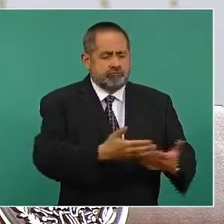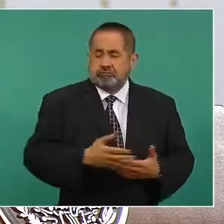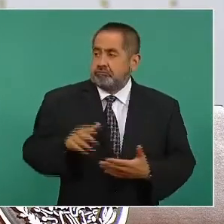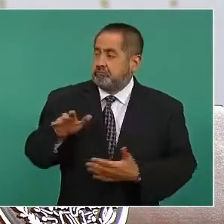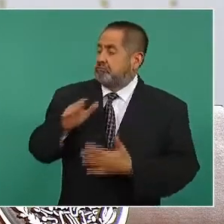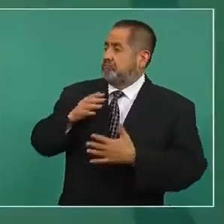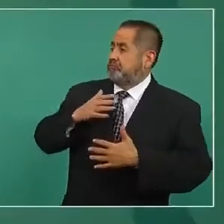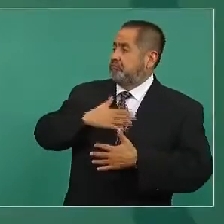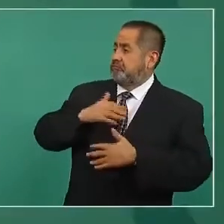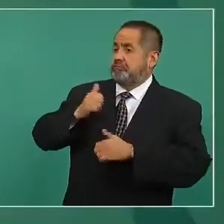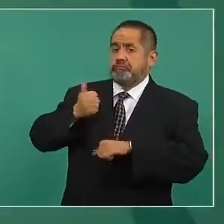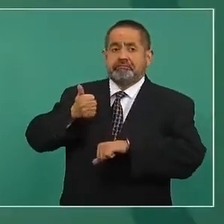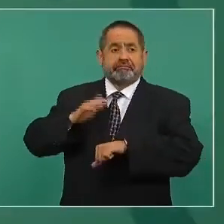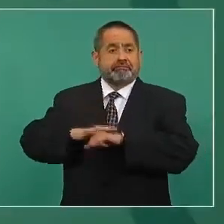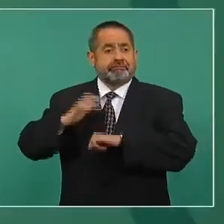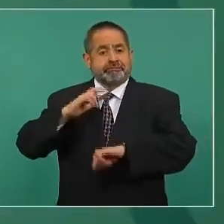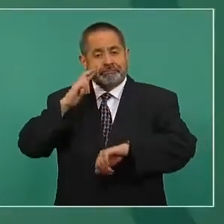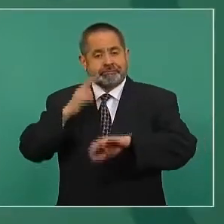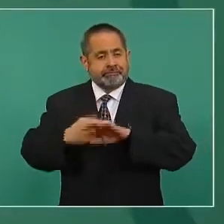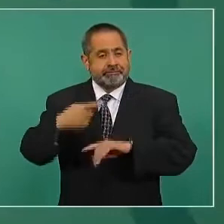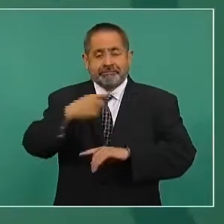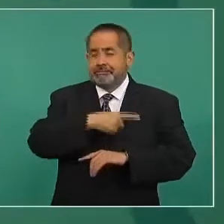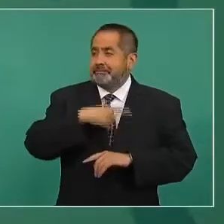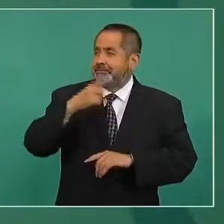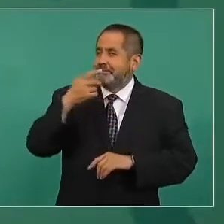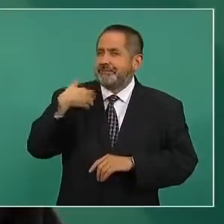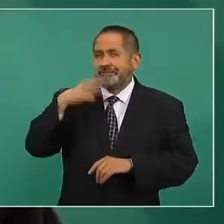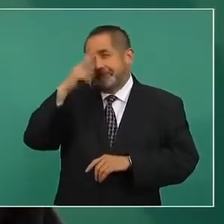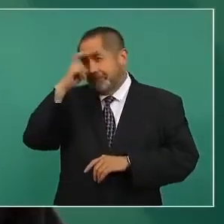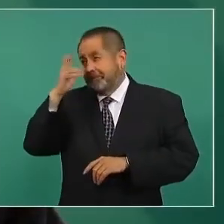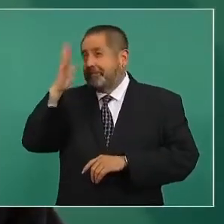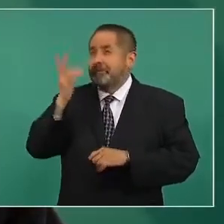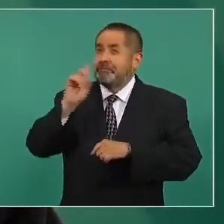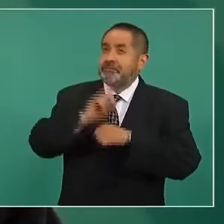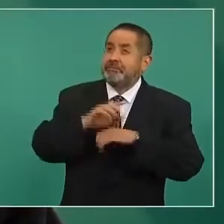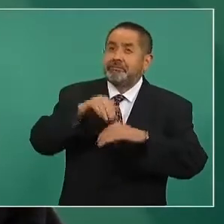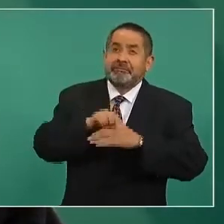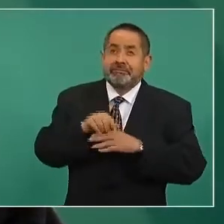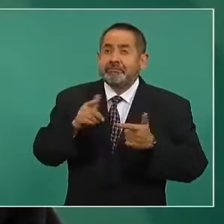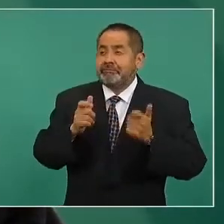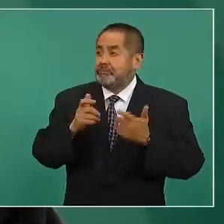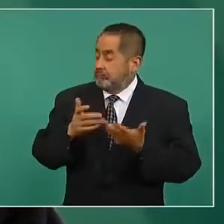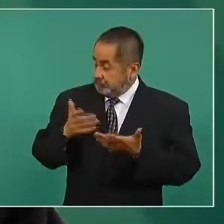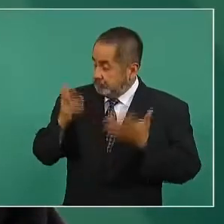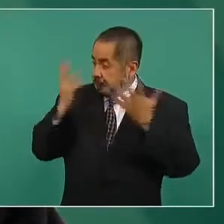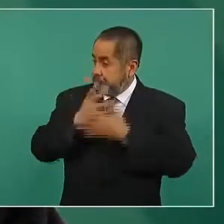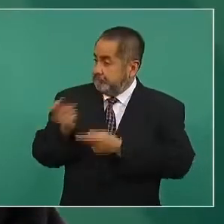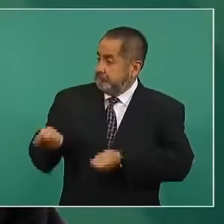entregan para que yo lo maneje.